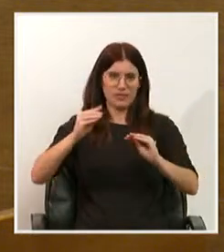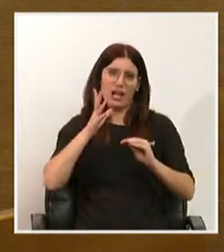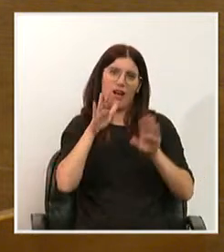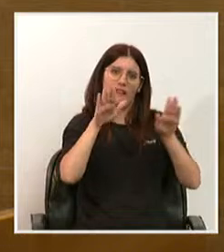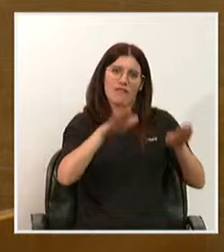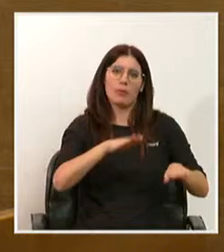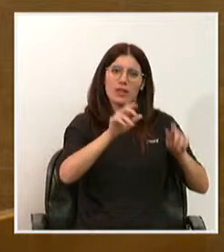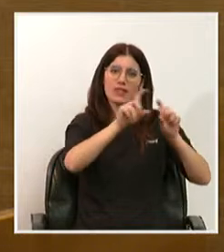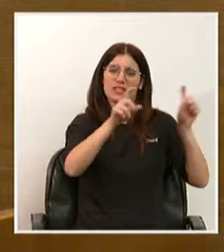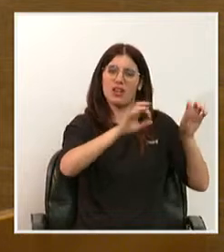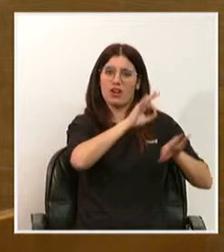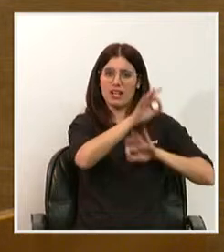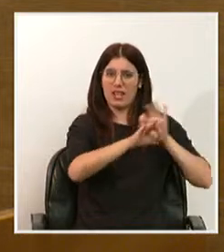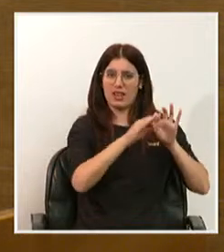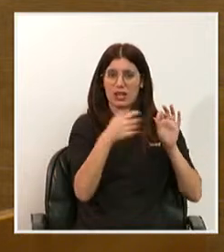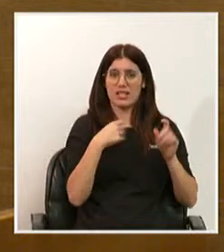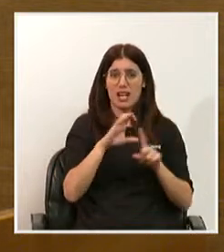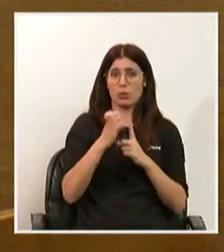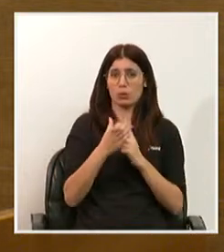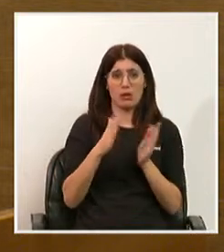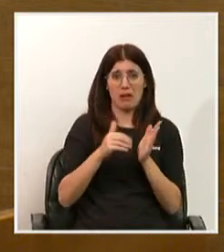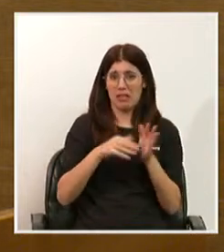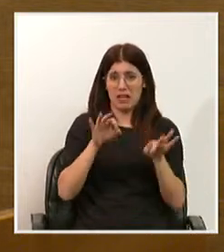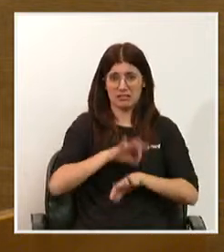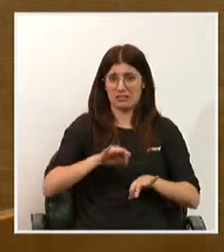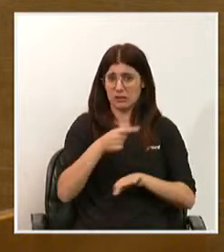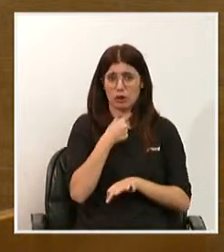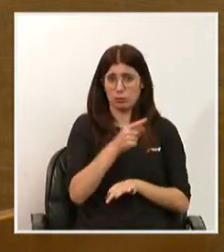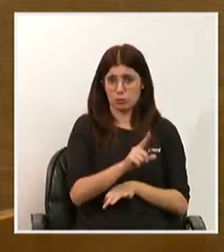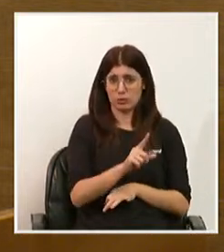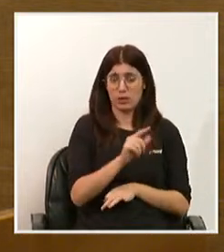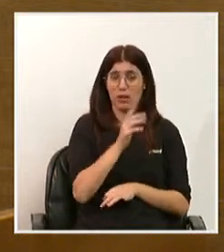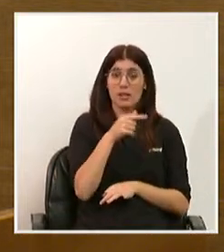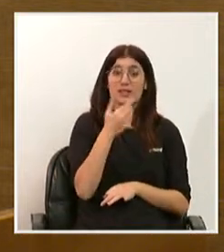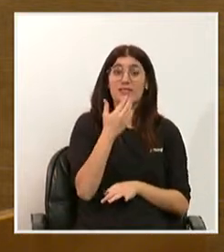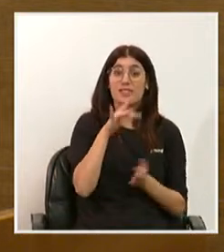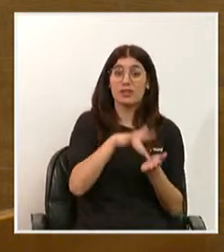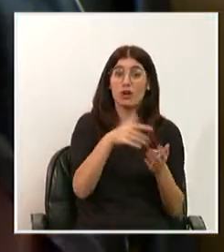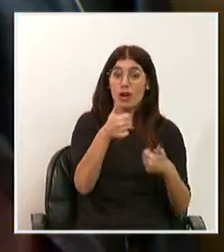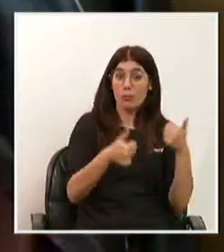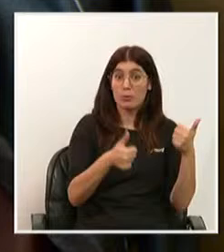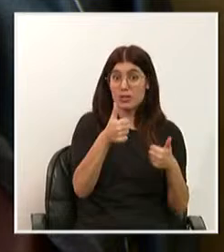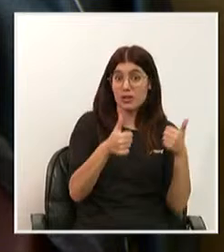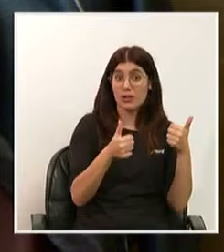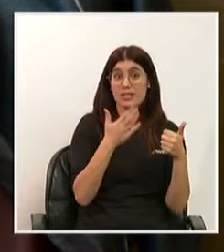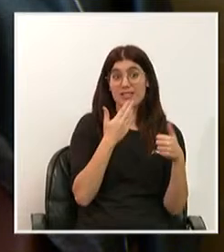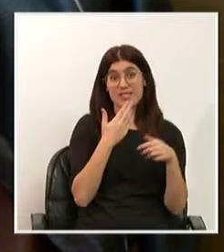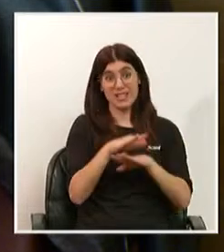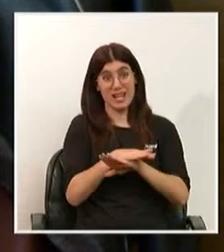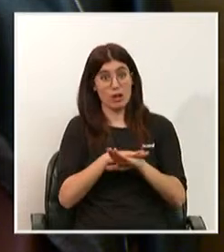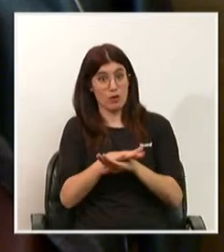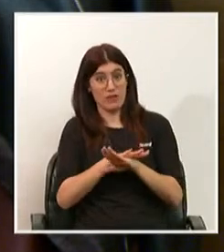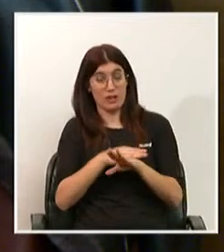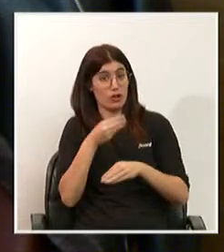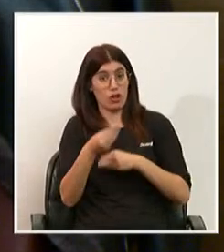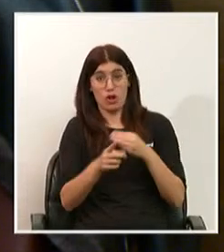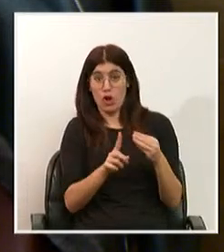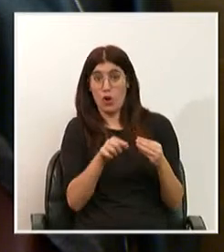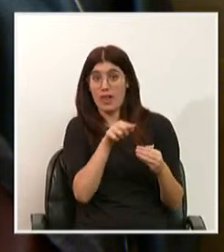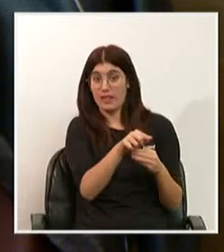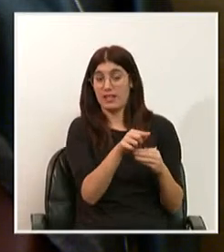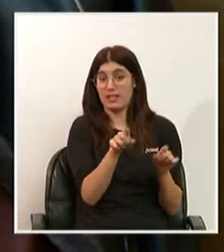no laur valci Y si el no que